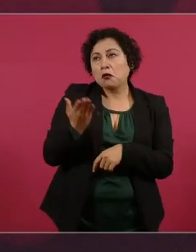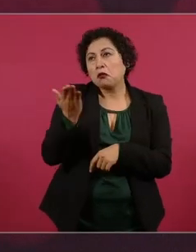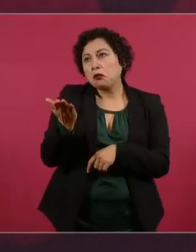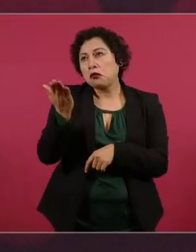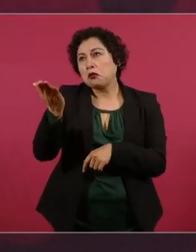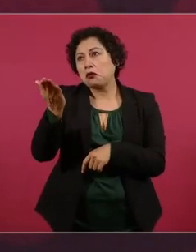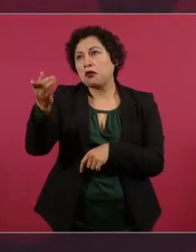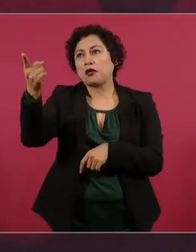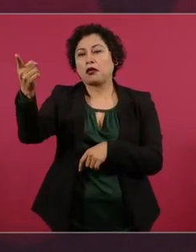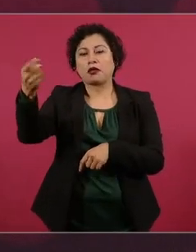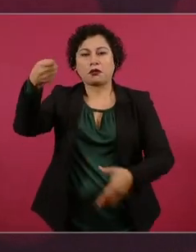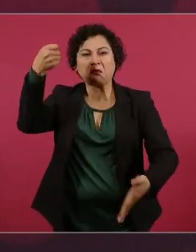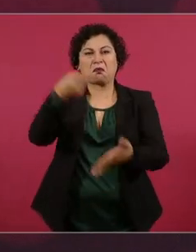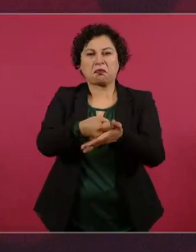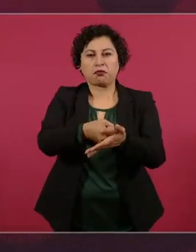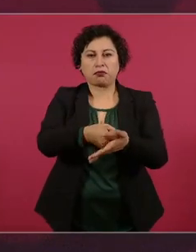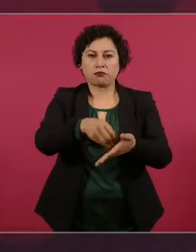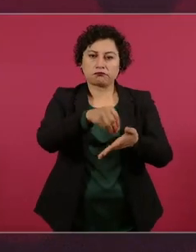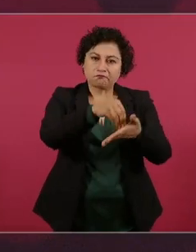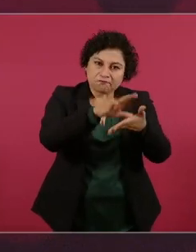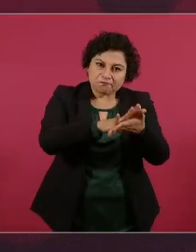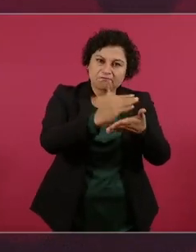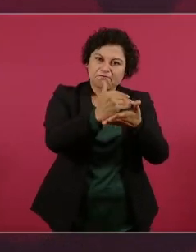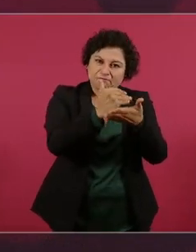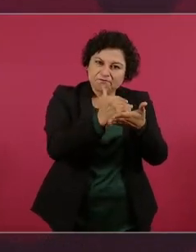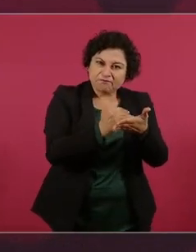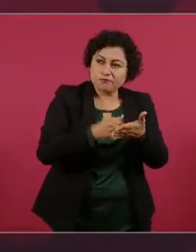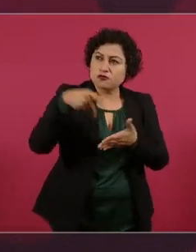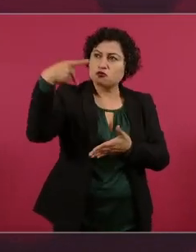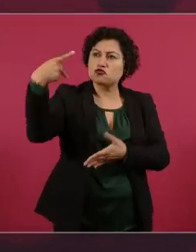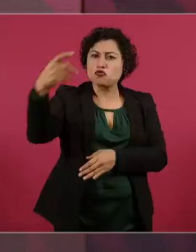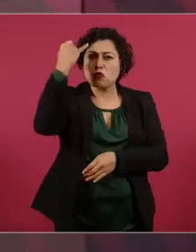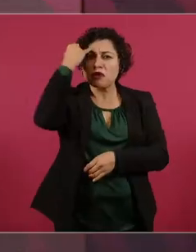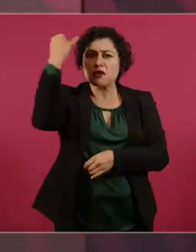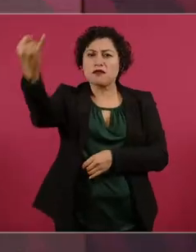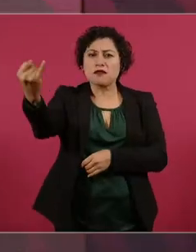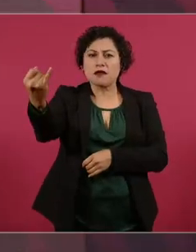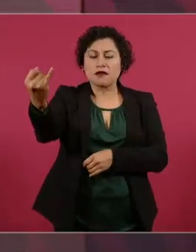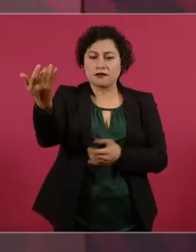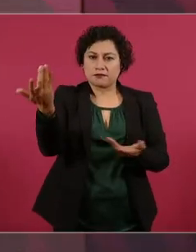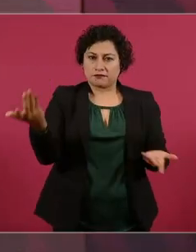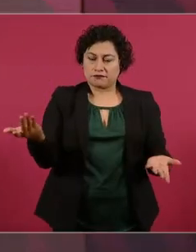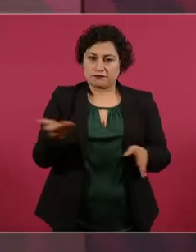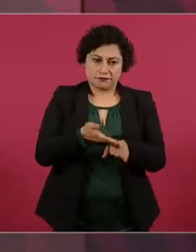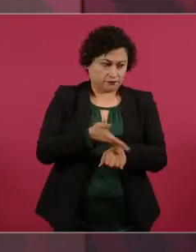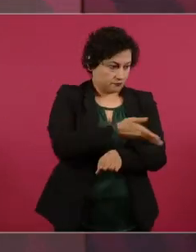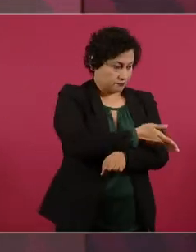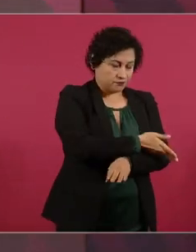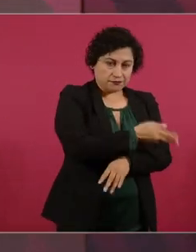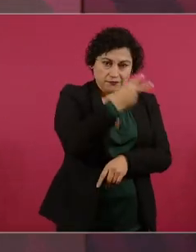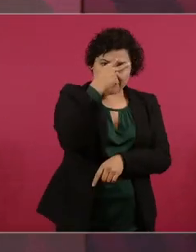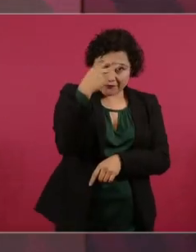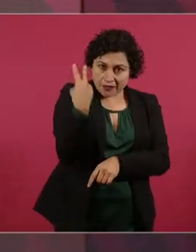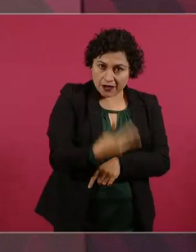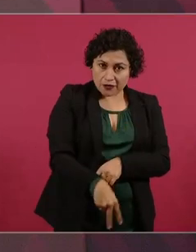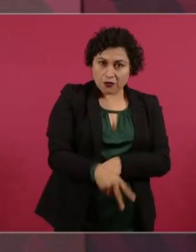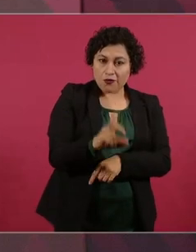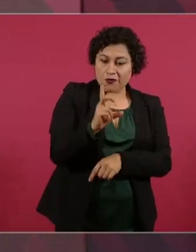México durante 3-4 décadas no tuvo una agenda propia,